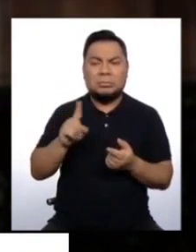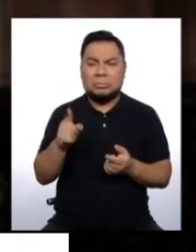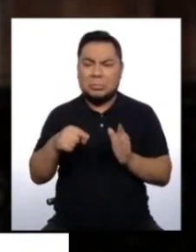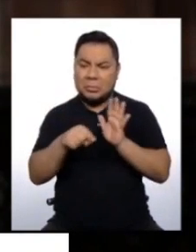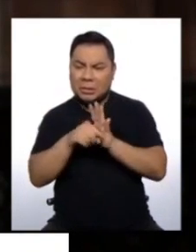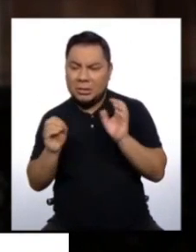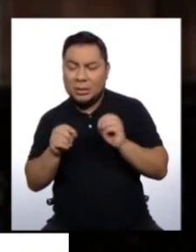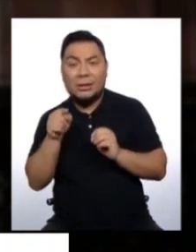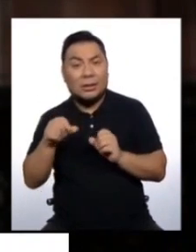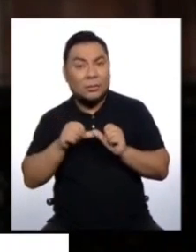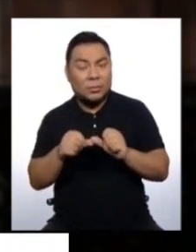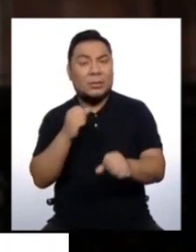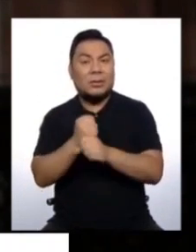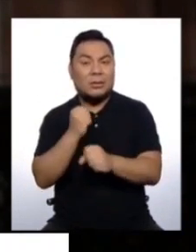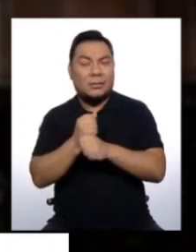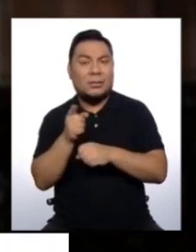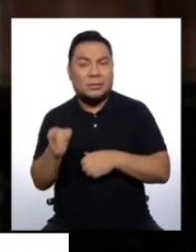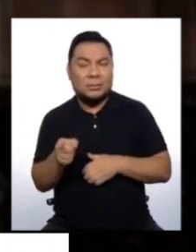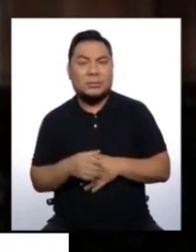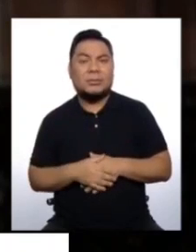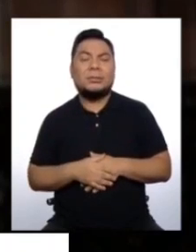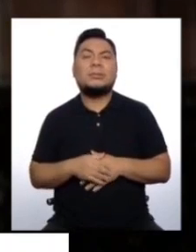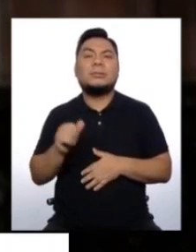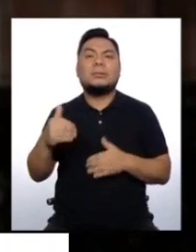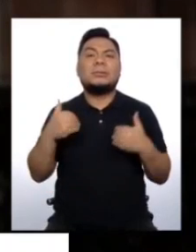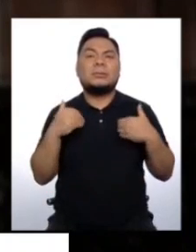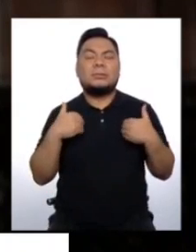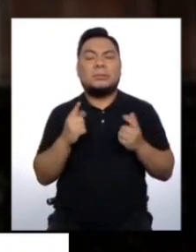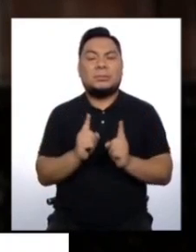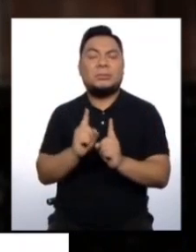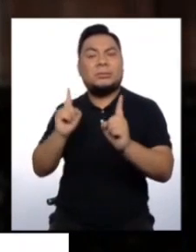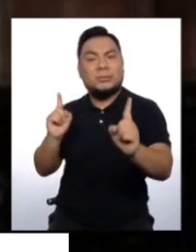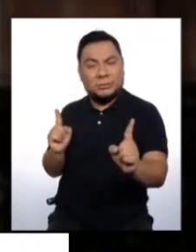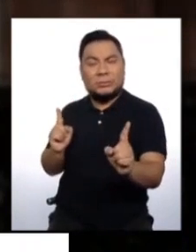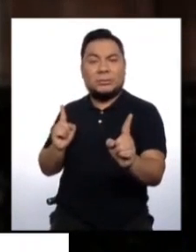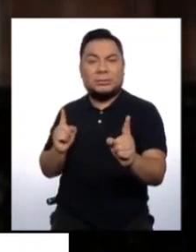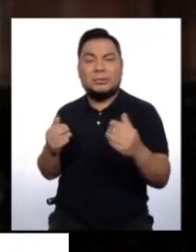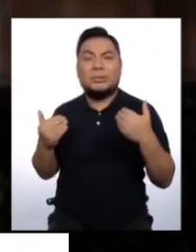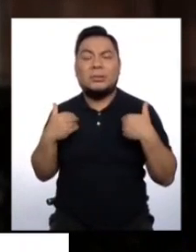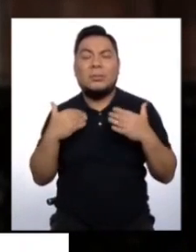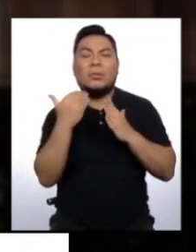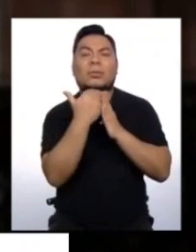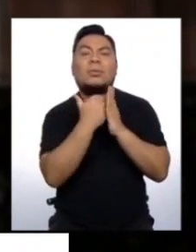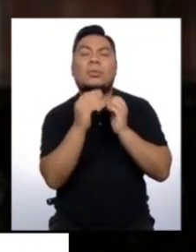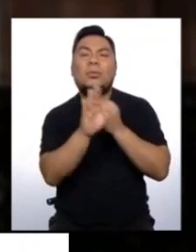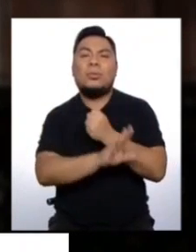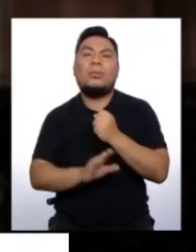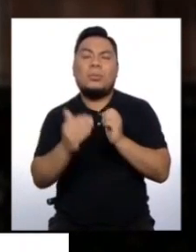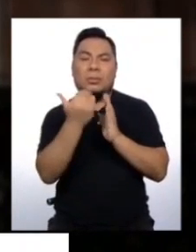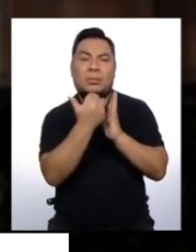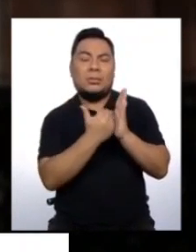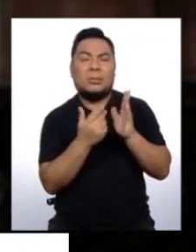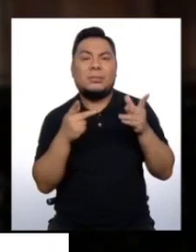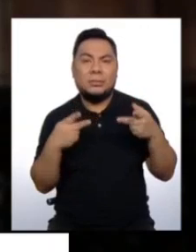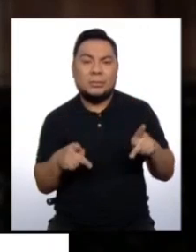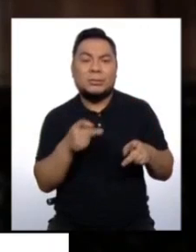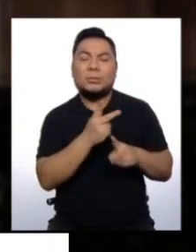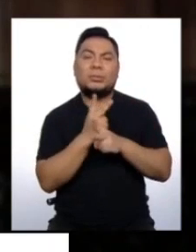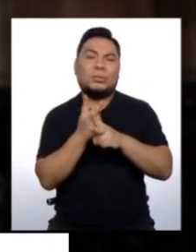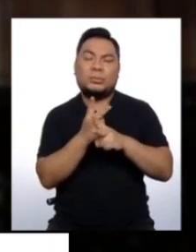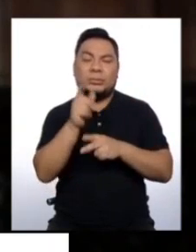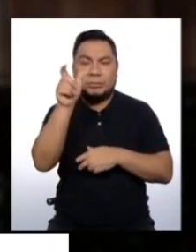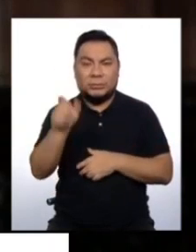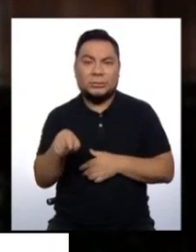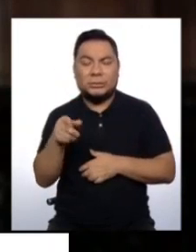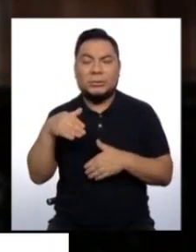está trabajando, tenemos la distancia social, tenemos los protocolos que permiten tener el cuidado a la